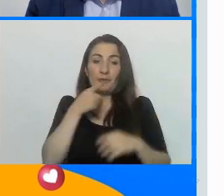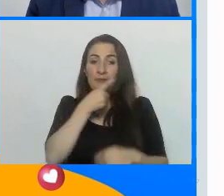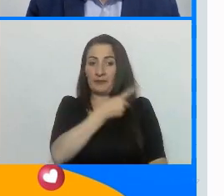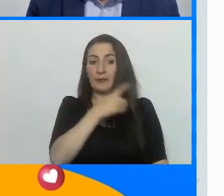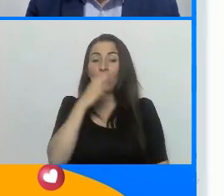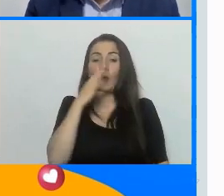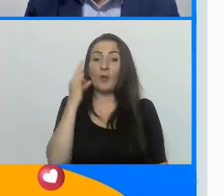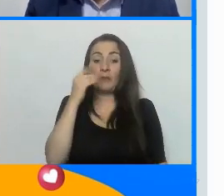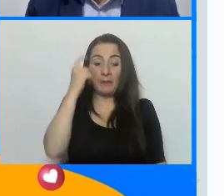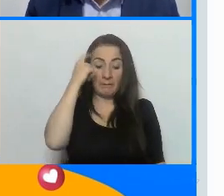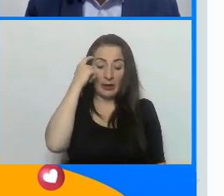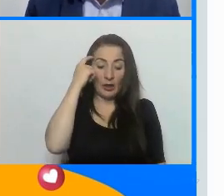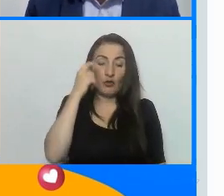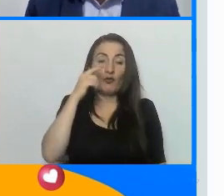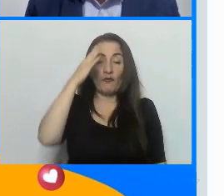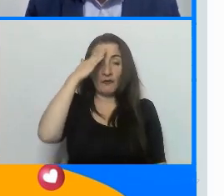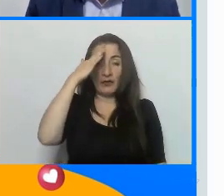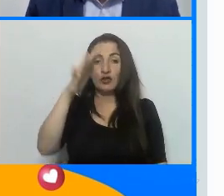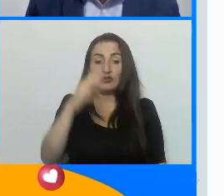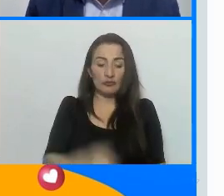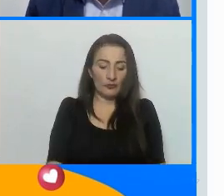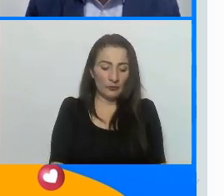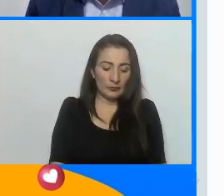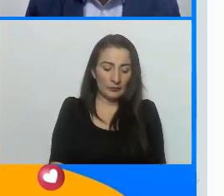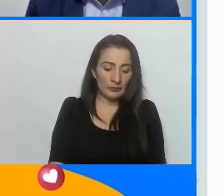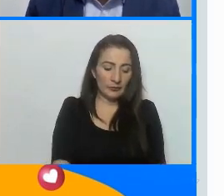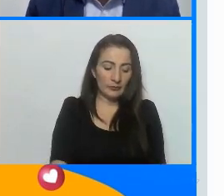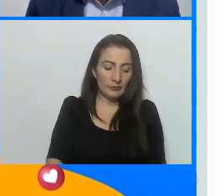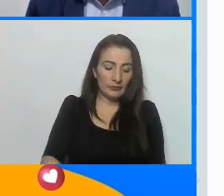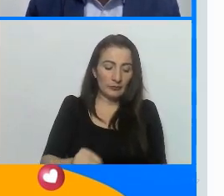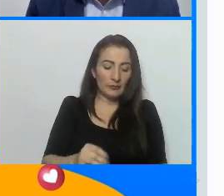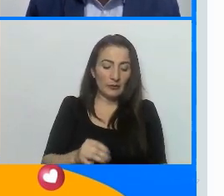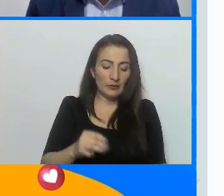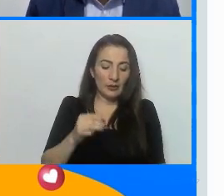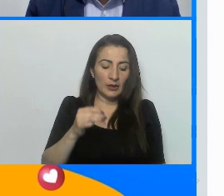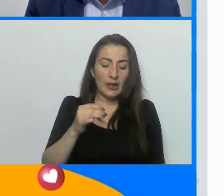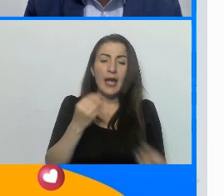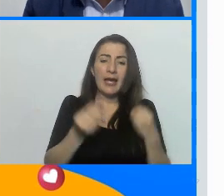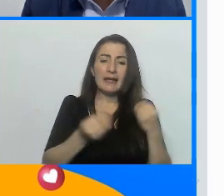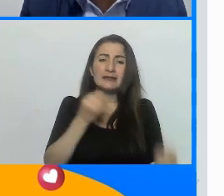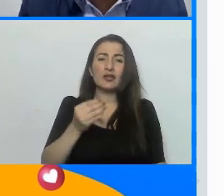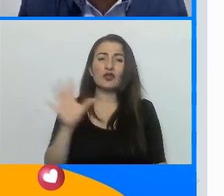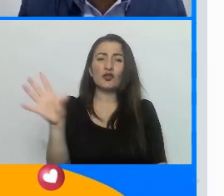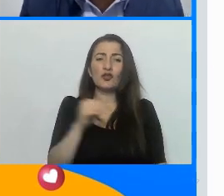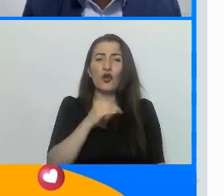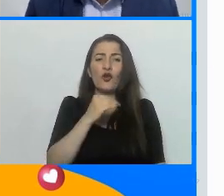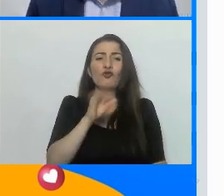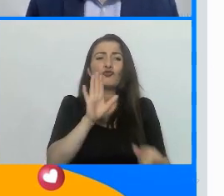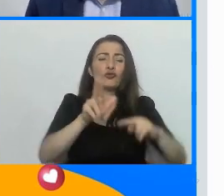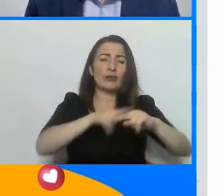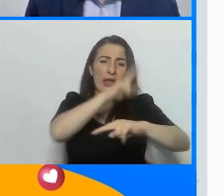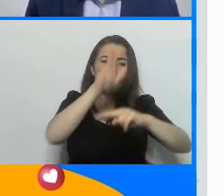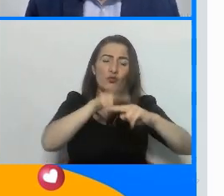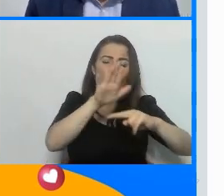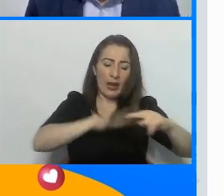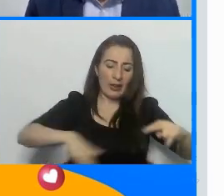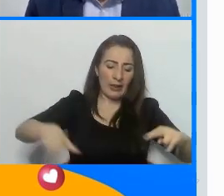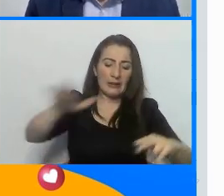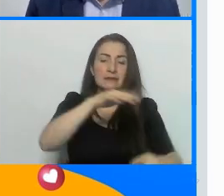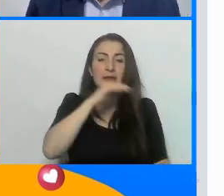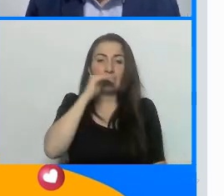¿sí? Muy pilo él, filósofo, es el primero que ahonda un poco en todo lo que tiene que ver con la naturaleza, ¿sí? Por